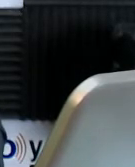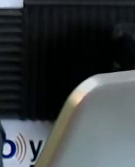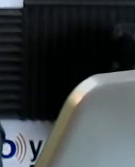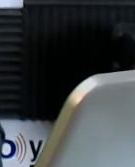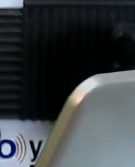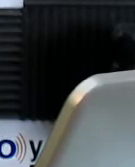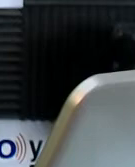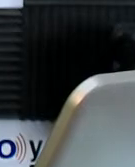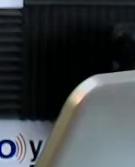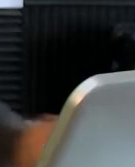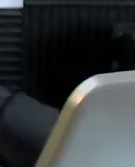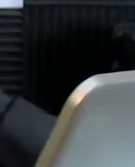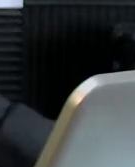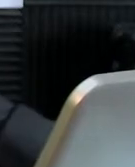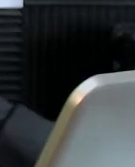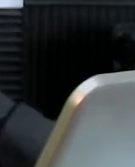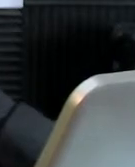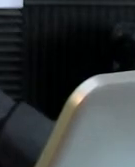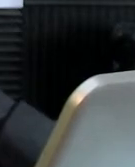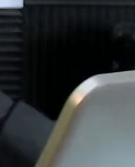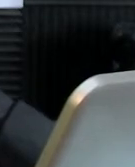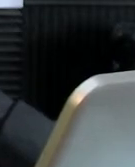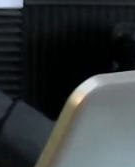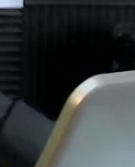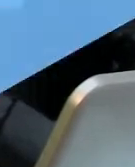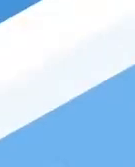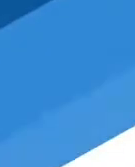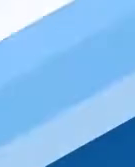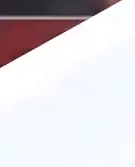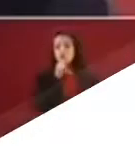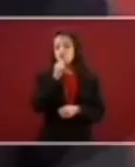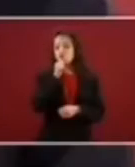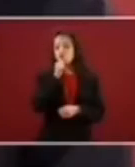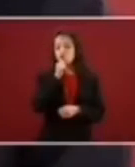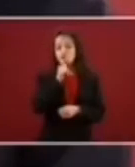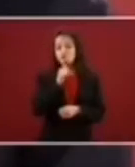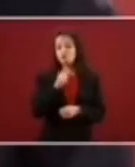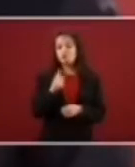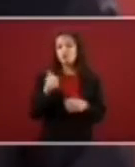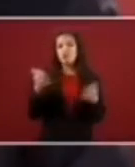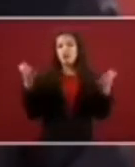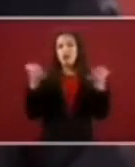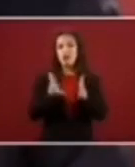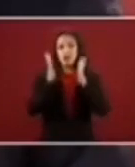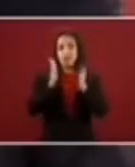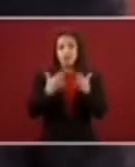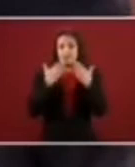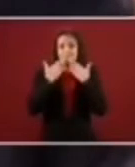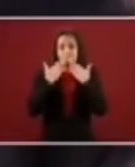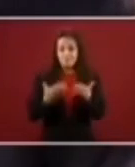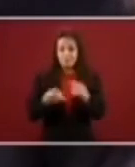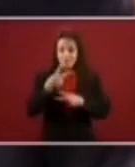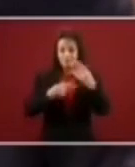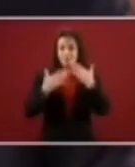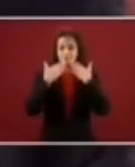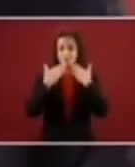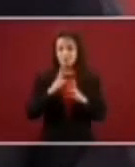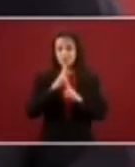esto es parte de la respuesta que dio sobre el tema el presidente. Tiene una explicación, no una justificación.